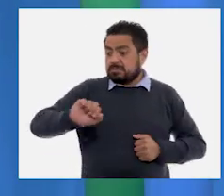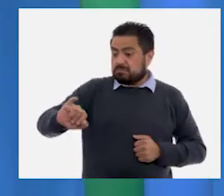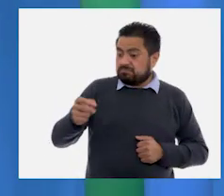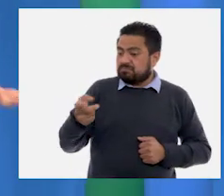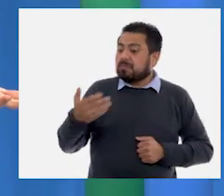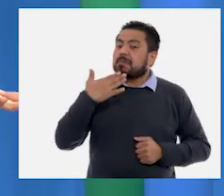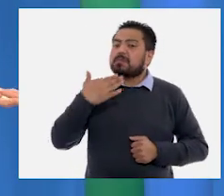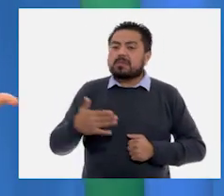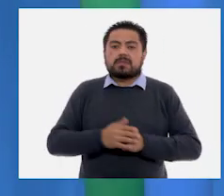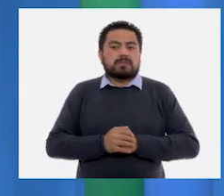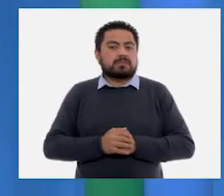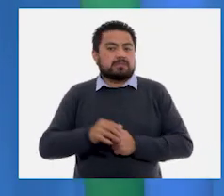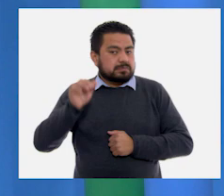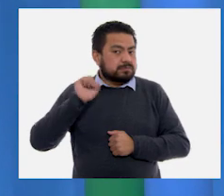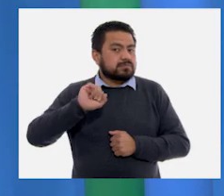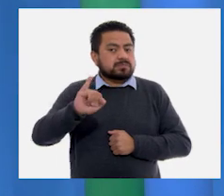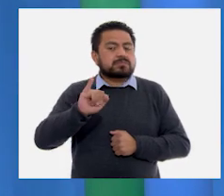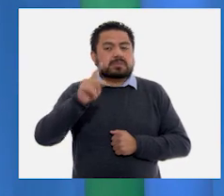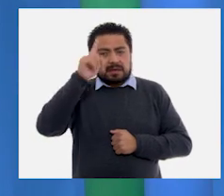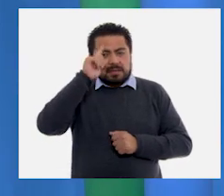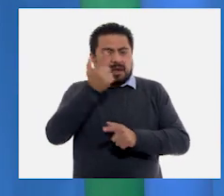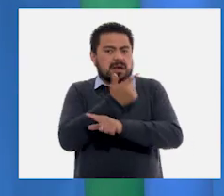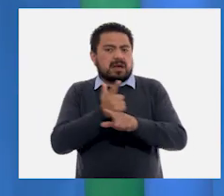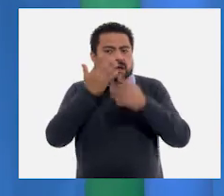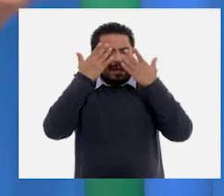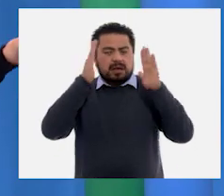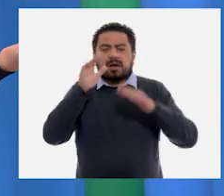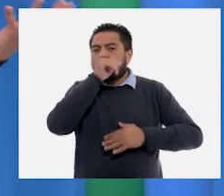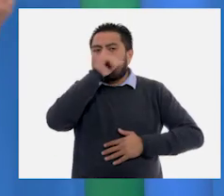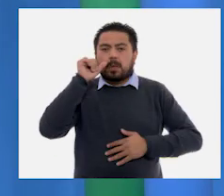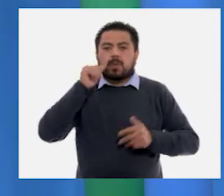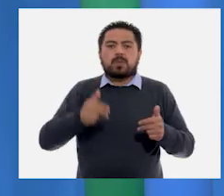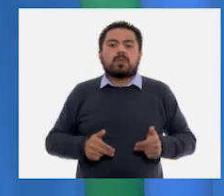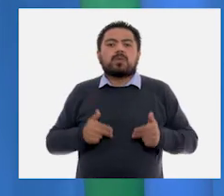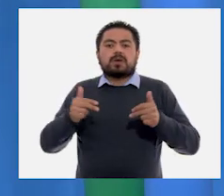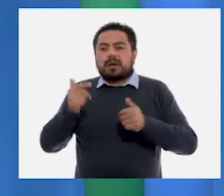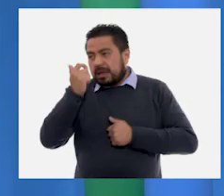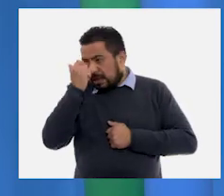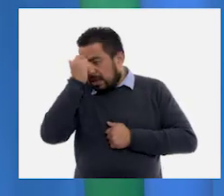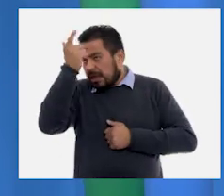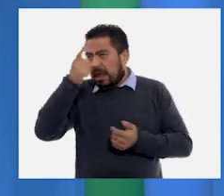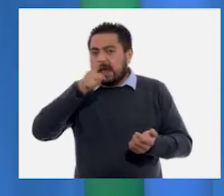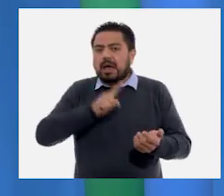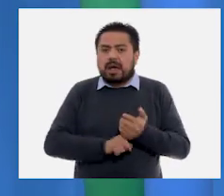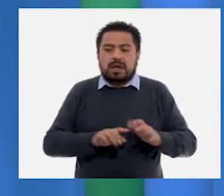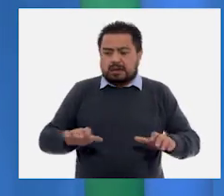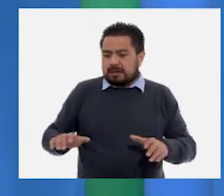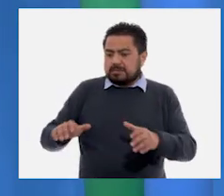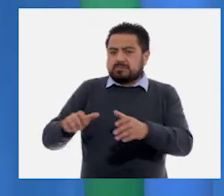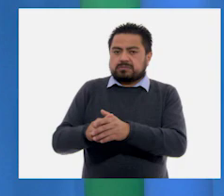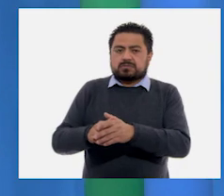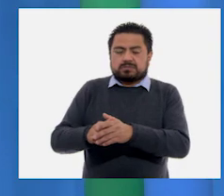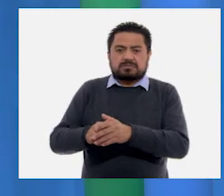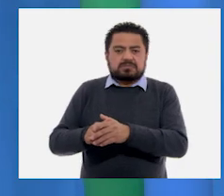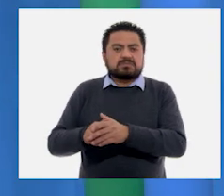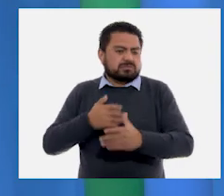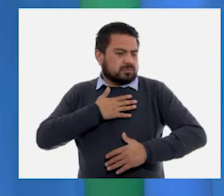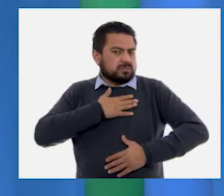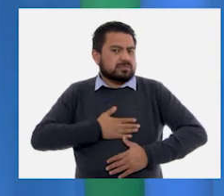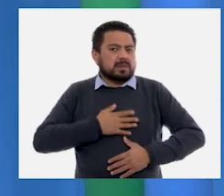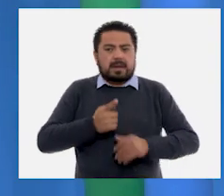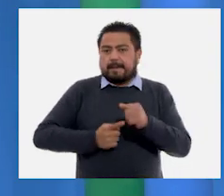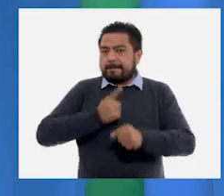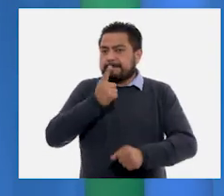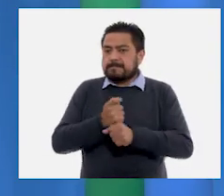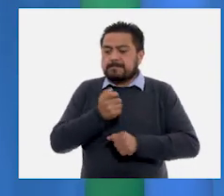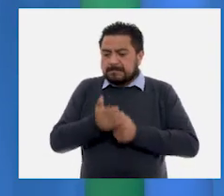bien. Pues sí, para los liberales de la generación de Benito Juárez, crear un Estado laico, republicano y democrático era el